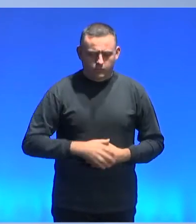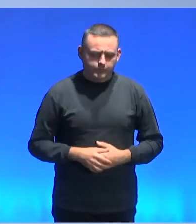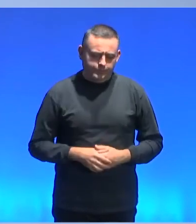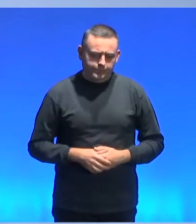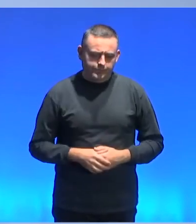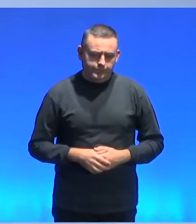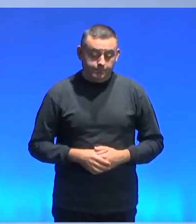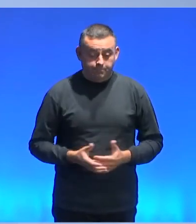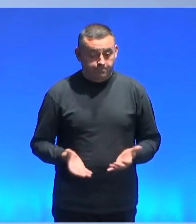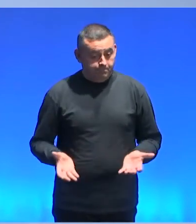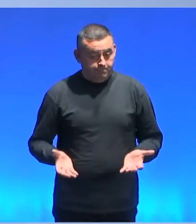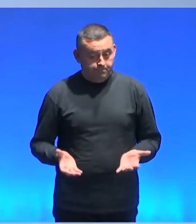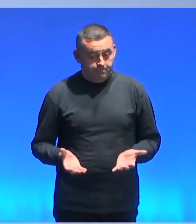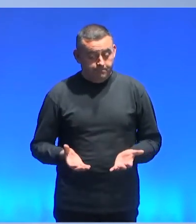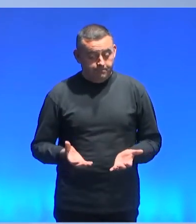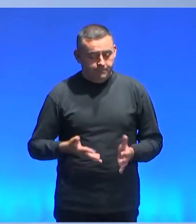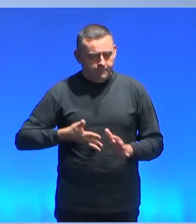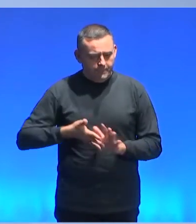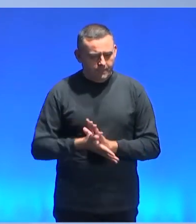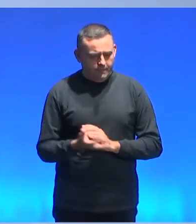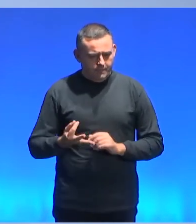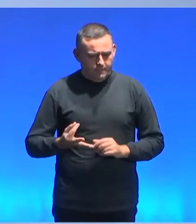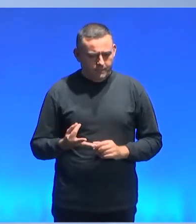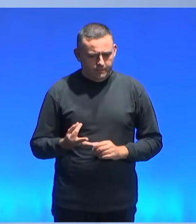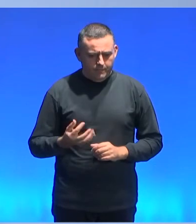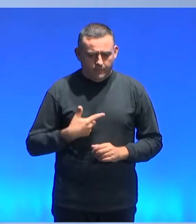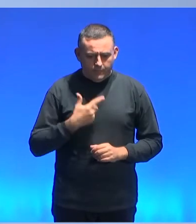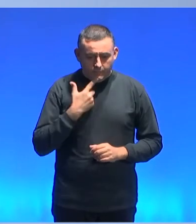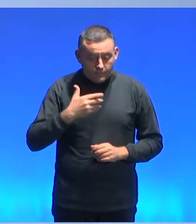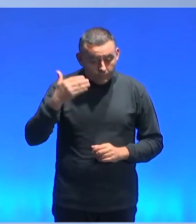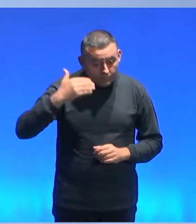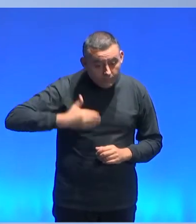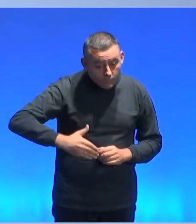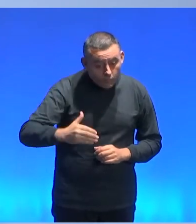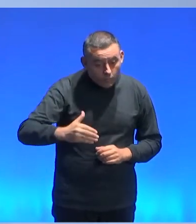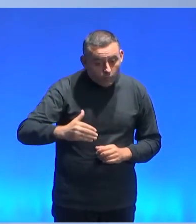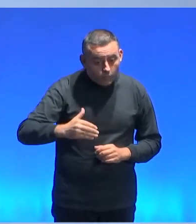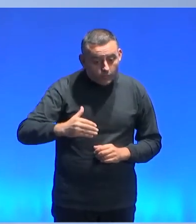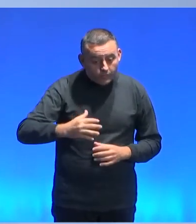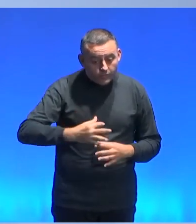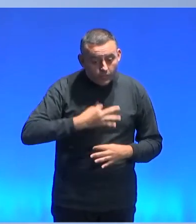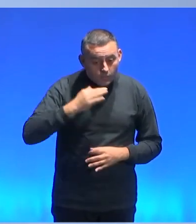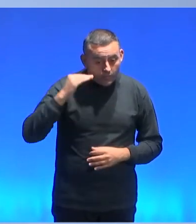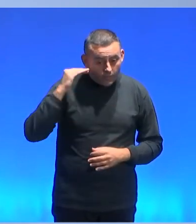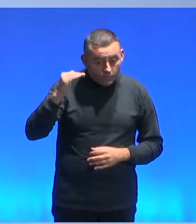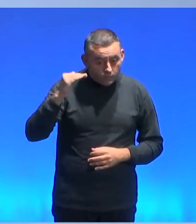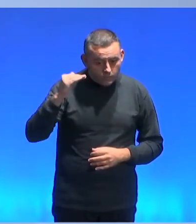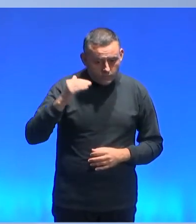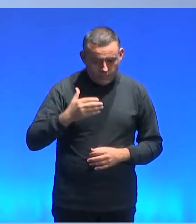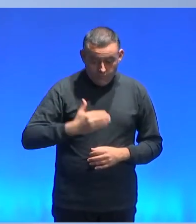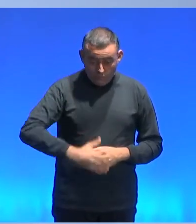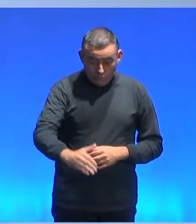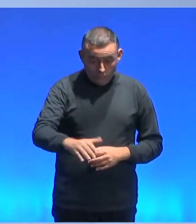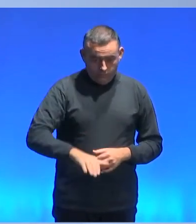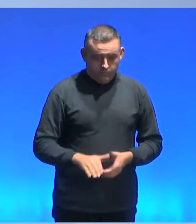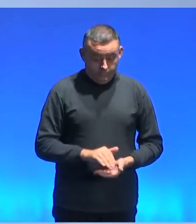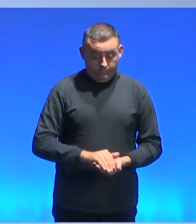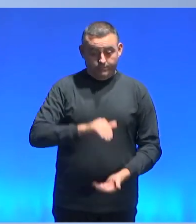dos afirmaciones, porque si son futuros ciudadanos, nosotros tenemos el deber